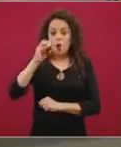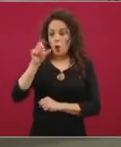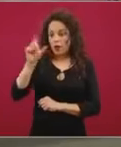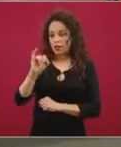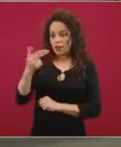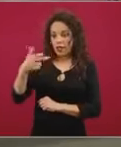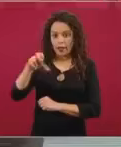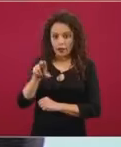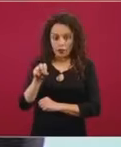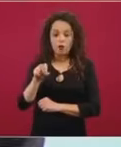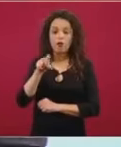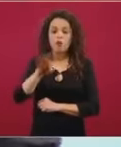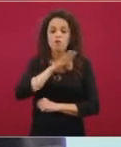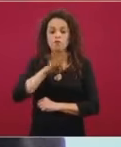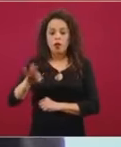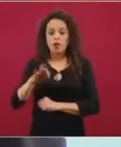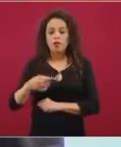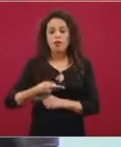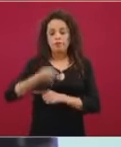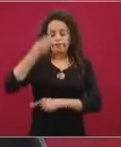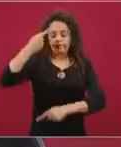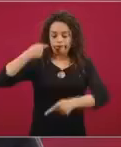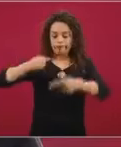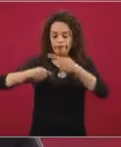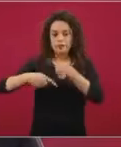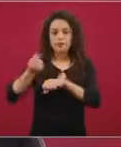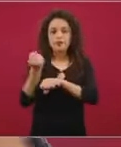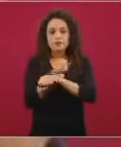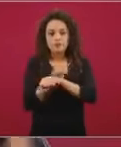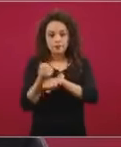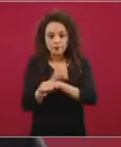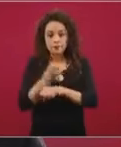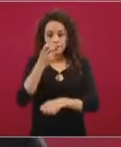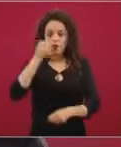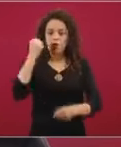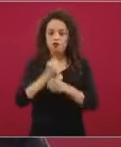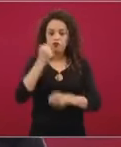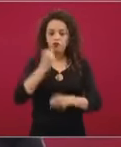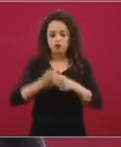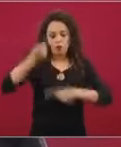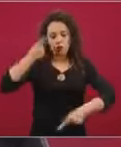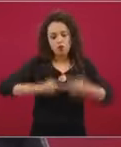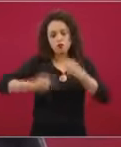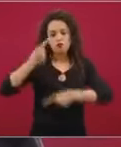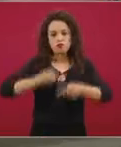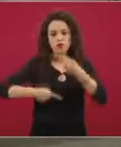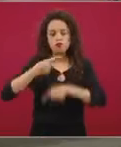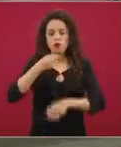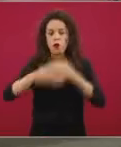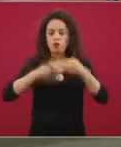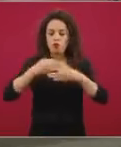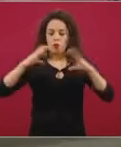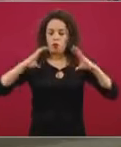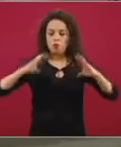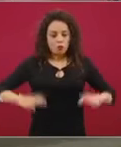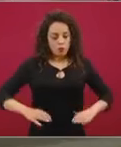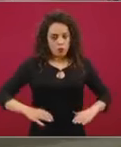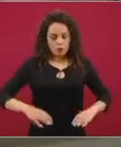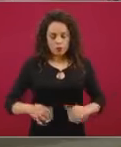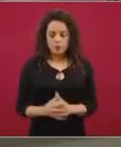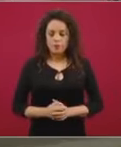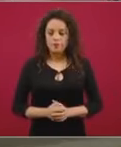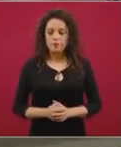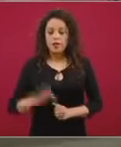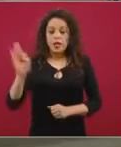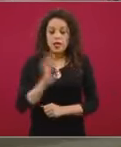oxígeno se transfiera hacia la sangre y a su vez de la sangre pueda oxigenar todos los tejidos del organismo. De